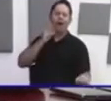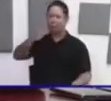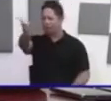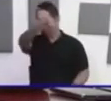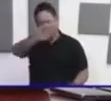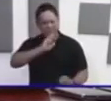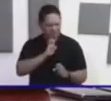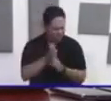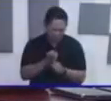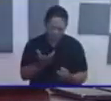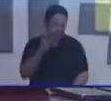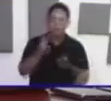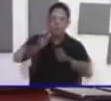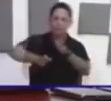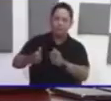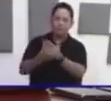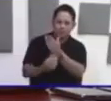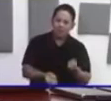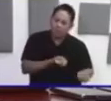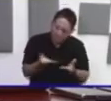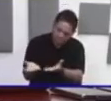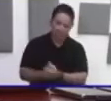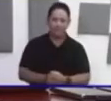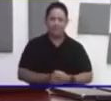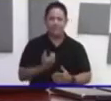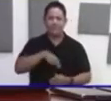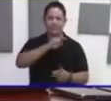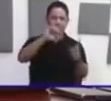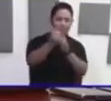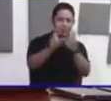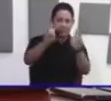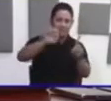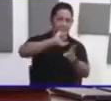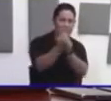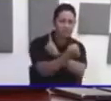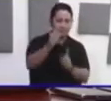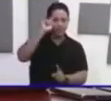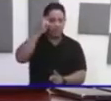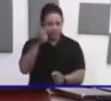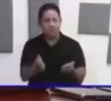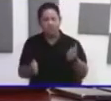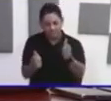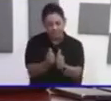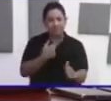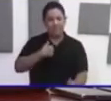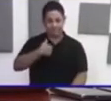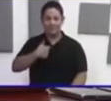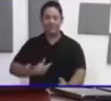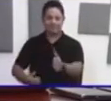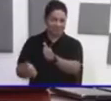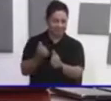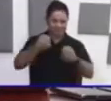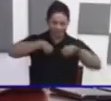estaba absolutamente preparado, para que la comunidad sepa que el gobernador está de tu lado. Hemos hecho un esfuerzo grande, enorme,